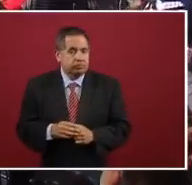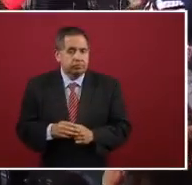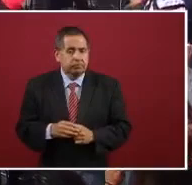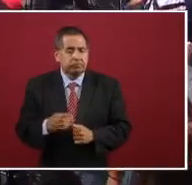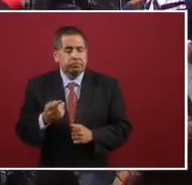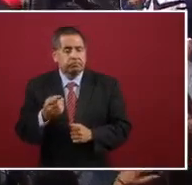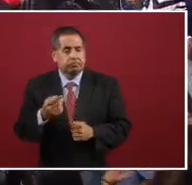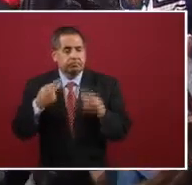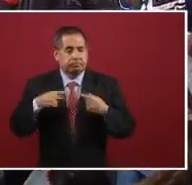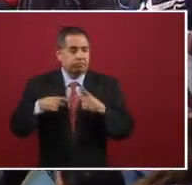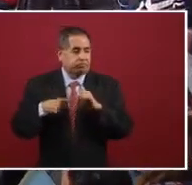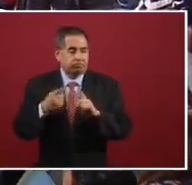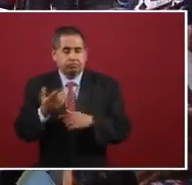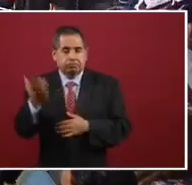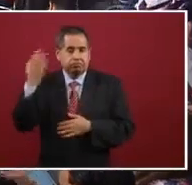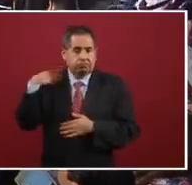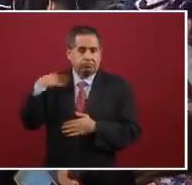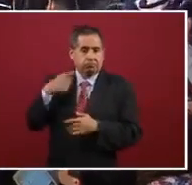guardaespaldas,